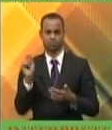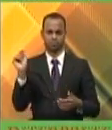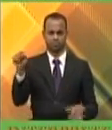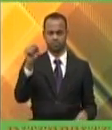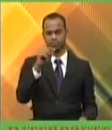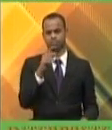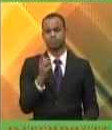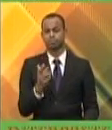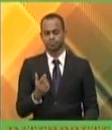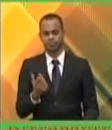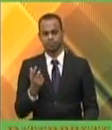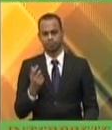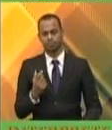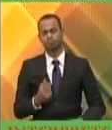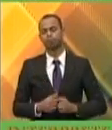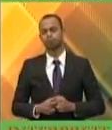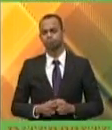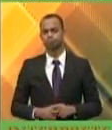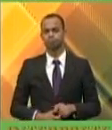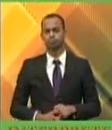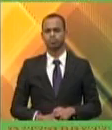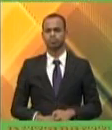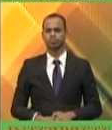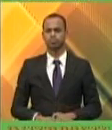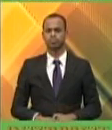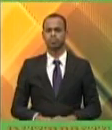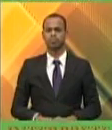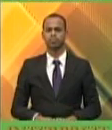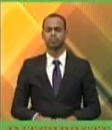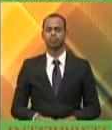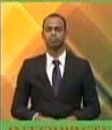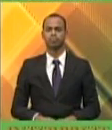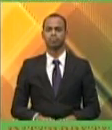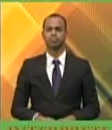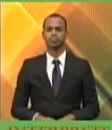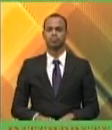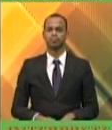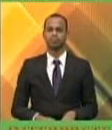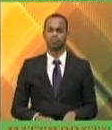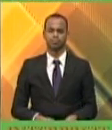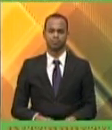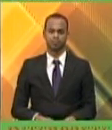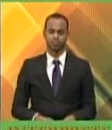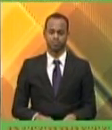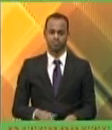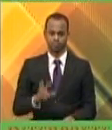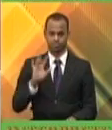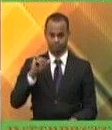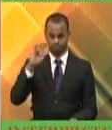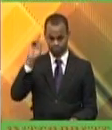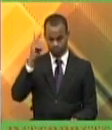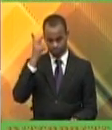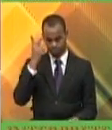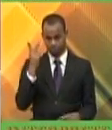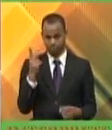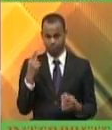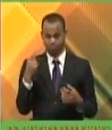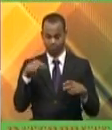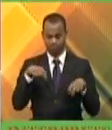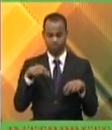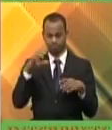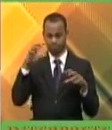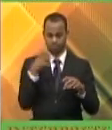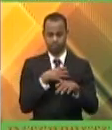de todo el país que nos solicitan si esto tiene toda esta política tiene y esta postura